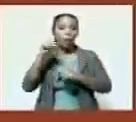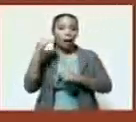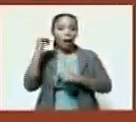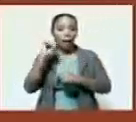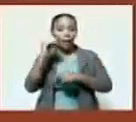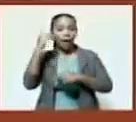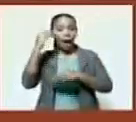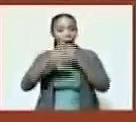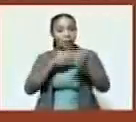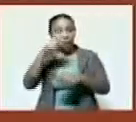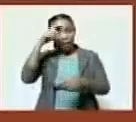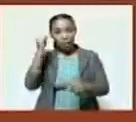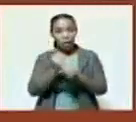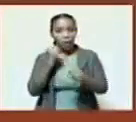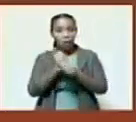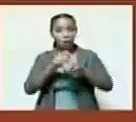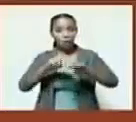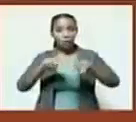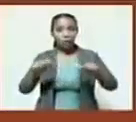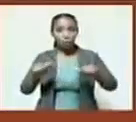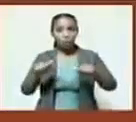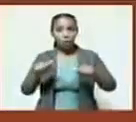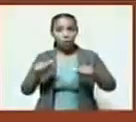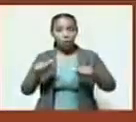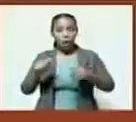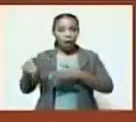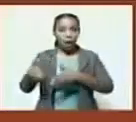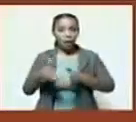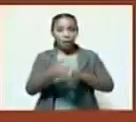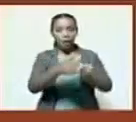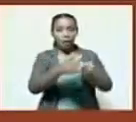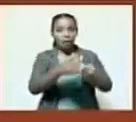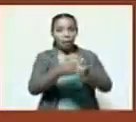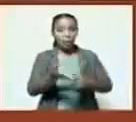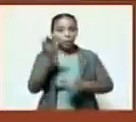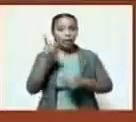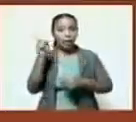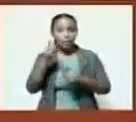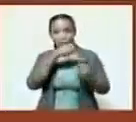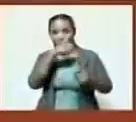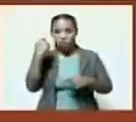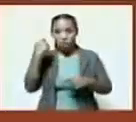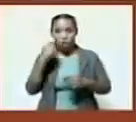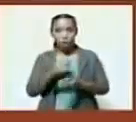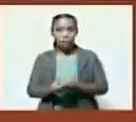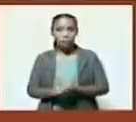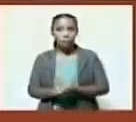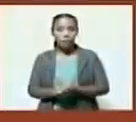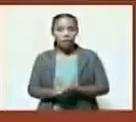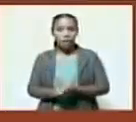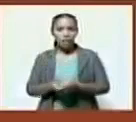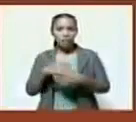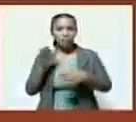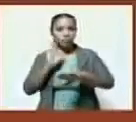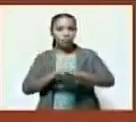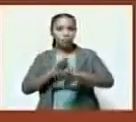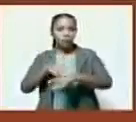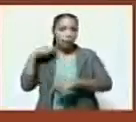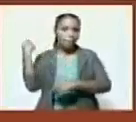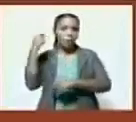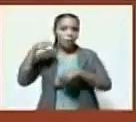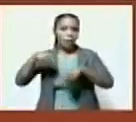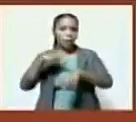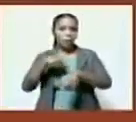el trabajo en el territorio, en las vías fluviales, para que esa droga, que es lo que ocurre en Apure en este